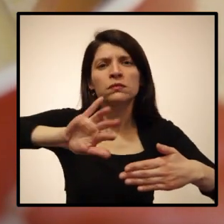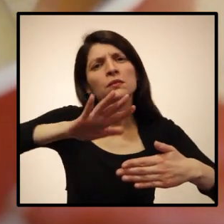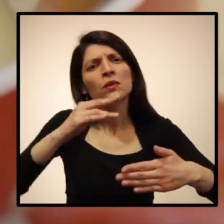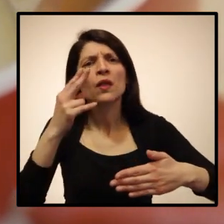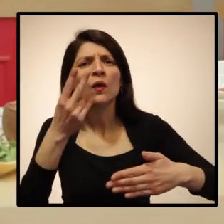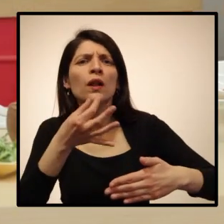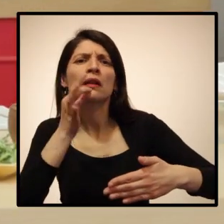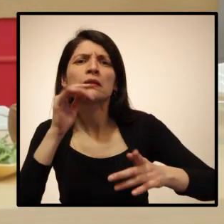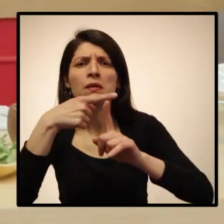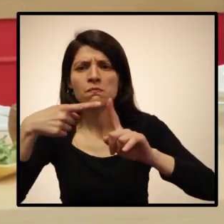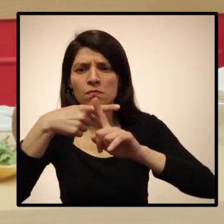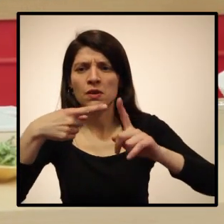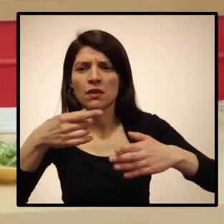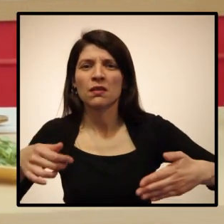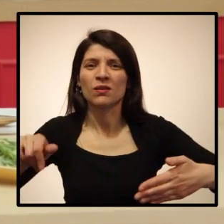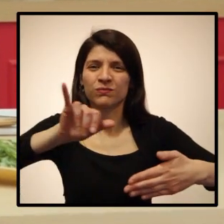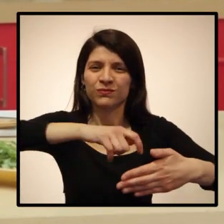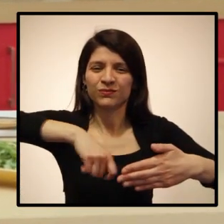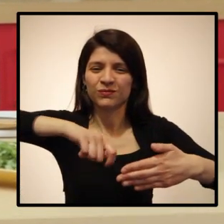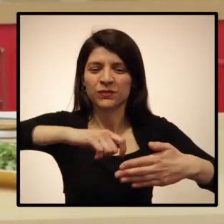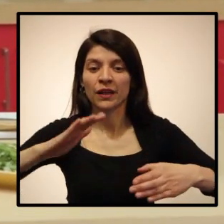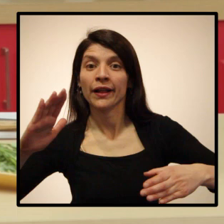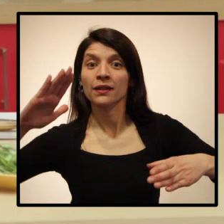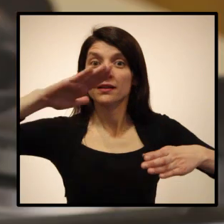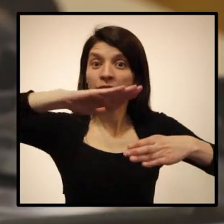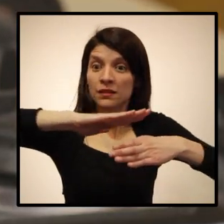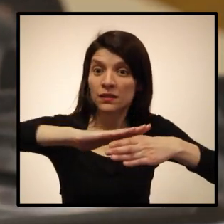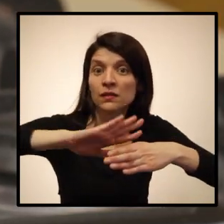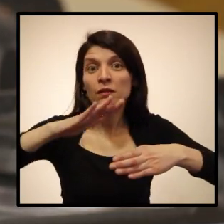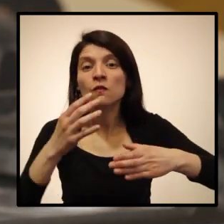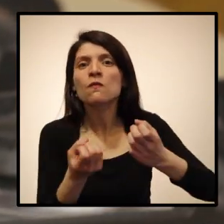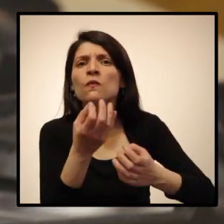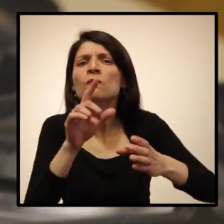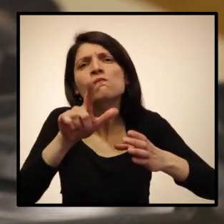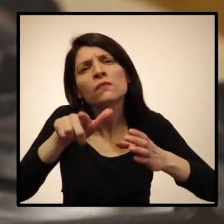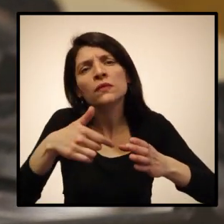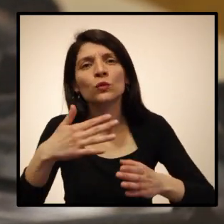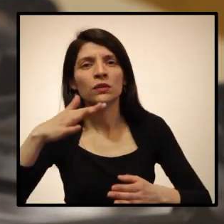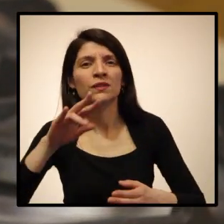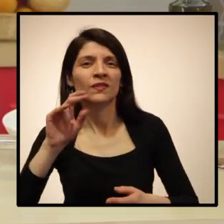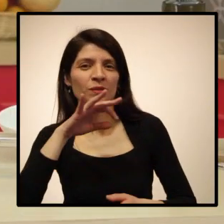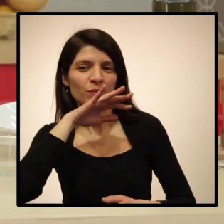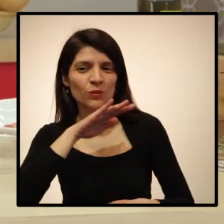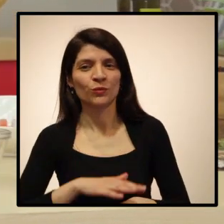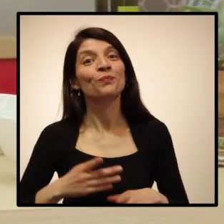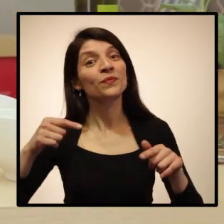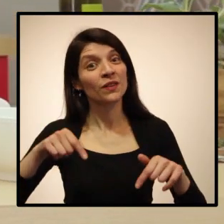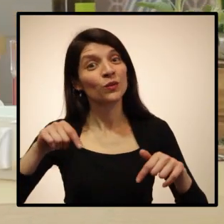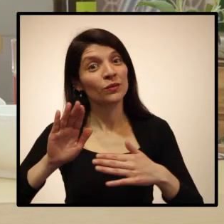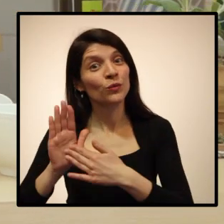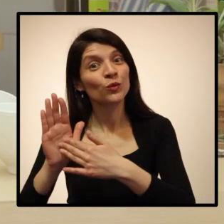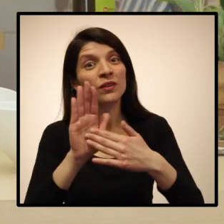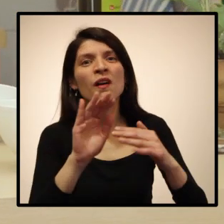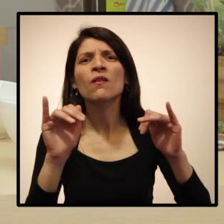2 tazas y media. Le vamos a colocar tapa y vamos a dejar a cocinar a fuego lento durante 15 a 20 minutos. Y ahora les voy a enseñar